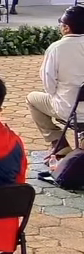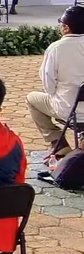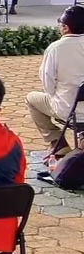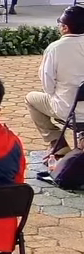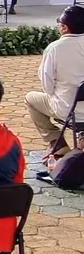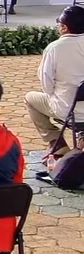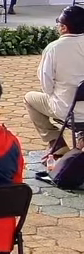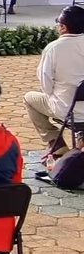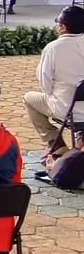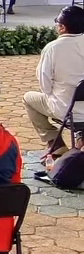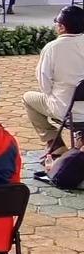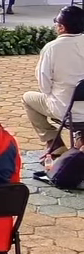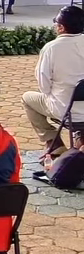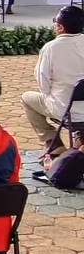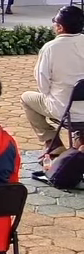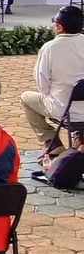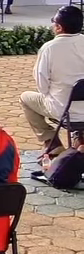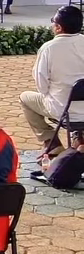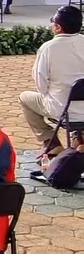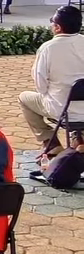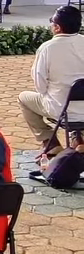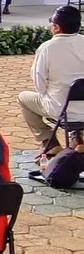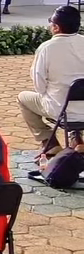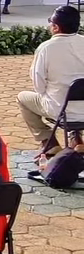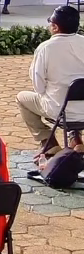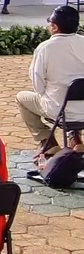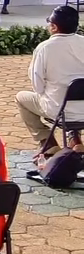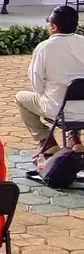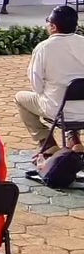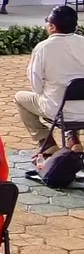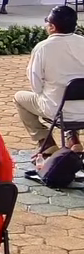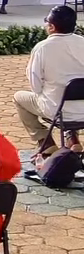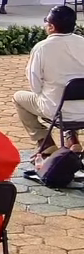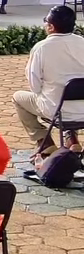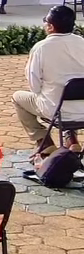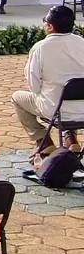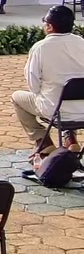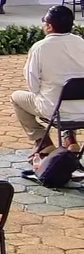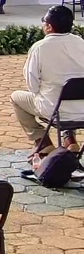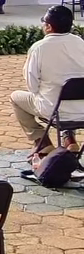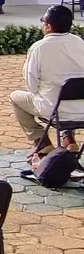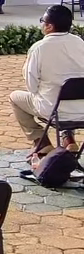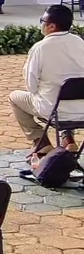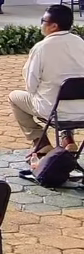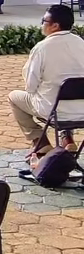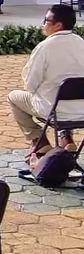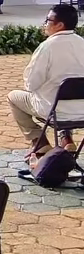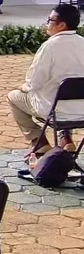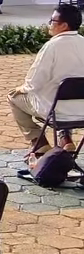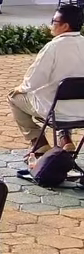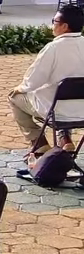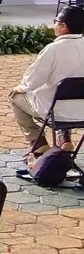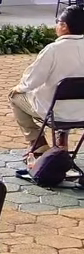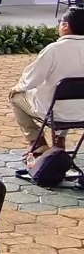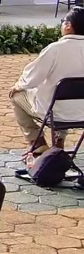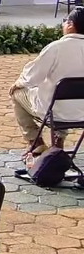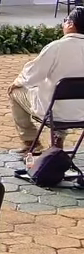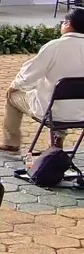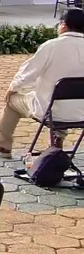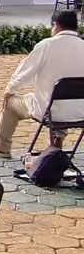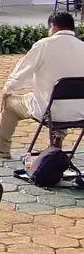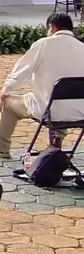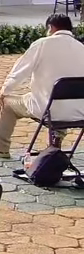millones de barriles diarios. ¿Por qué? Porque ya no hay petróleo abajo. Carlos, inclusive en gas. Hoy en día México es un importador neto de